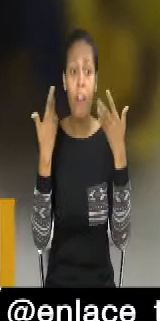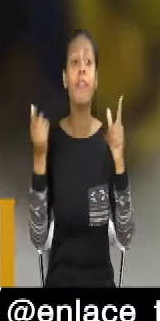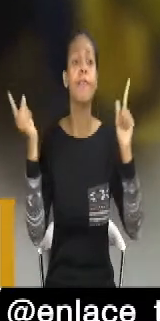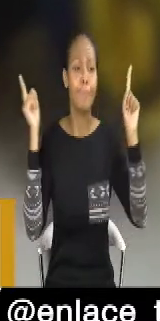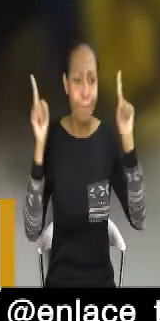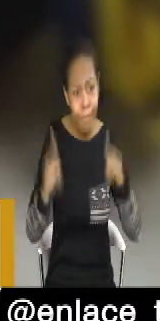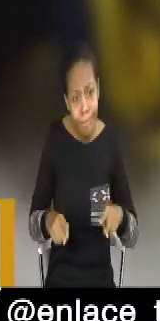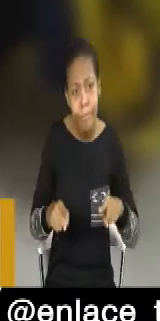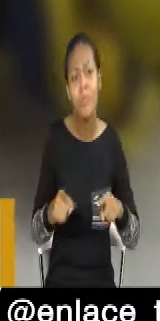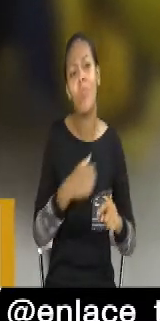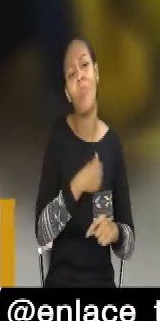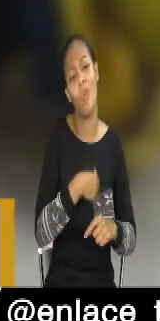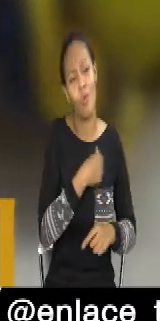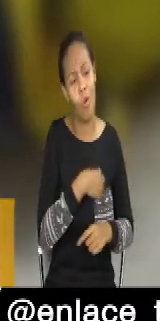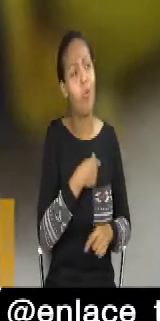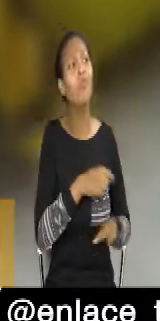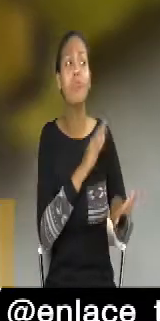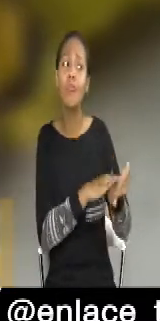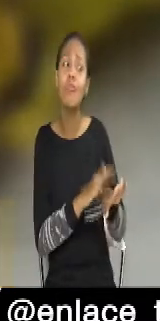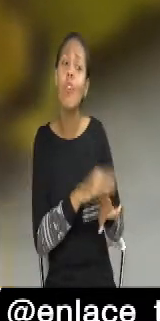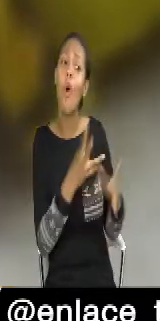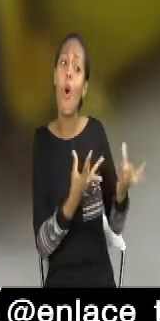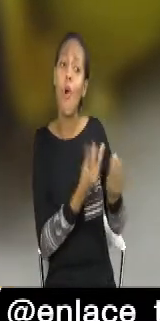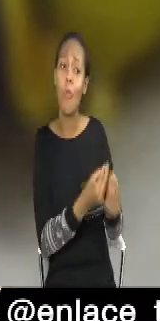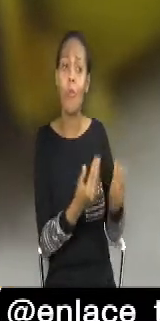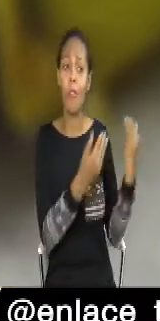entes competentes tomar cartas en el asunto.